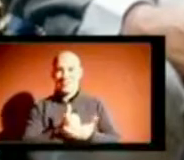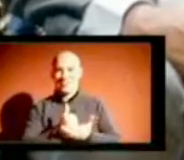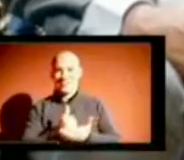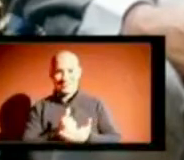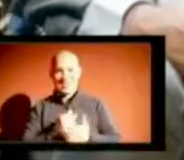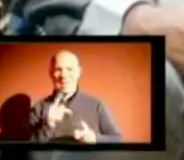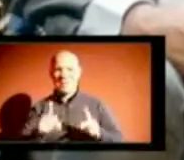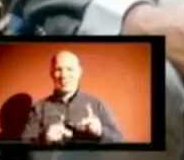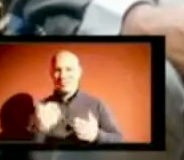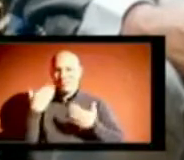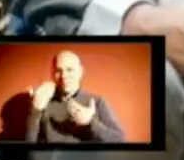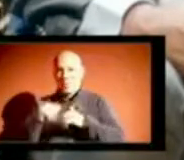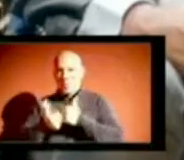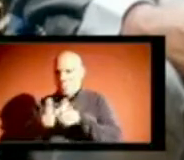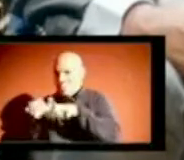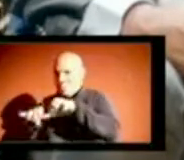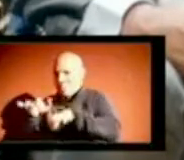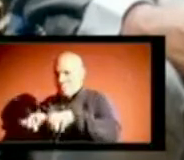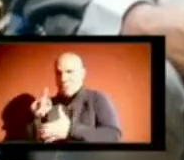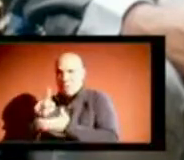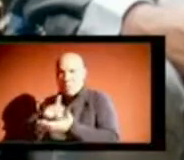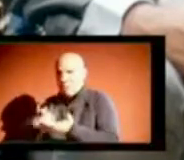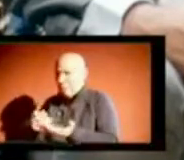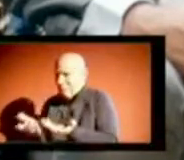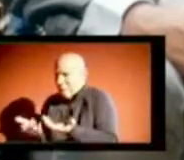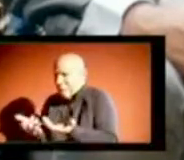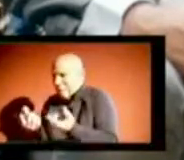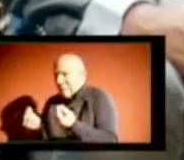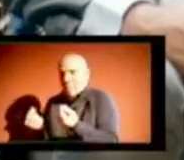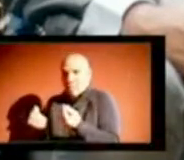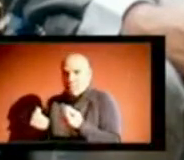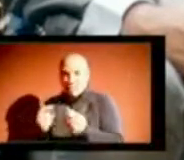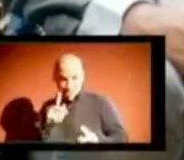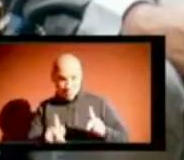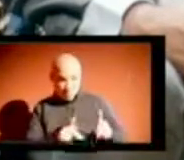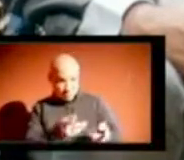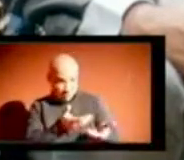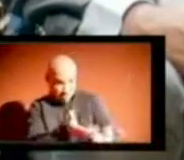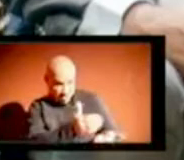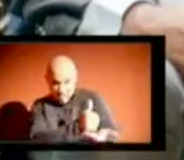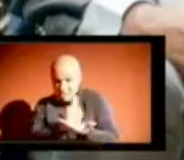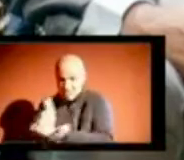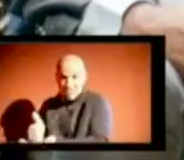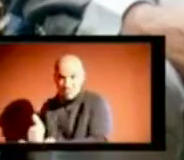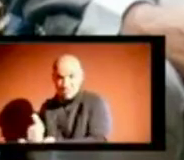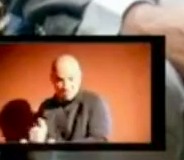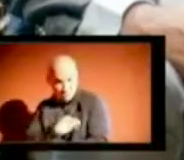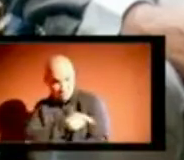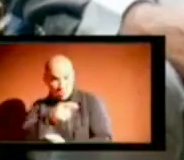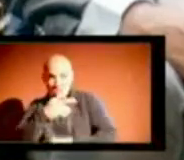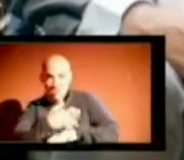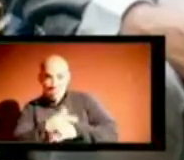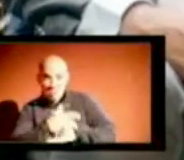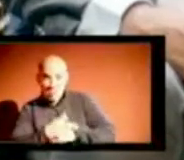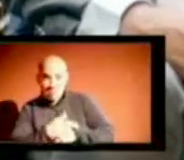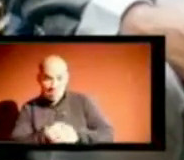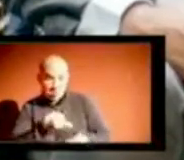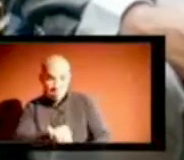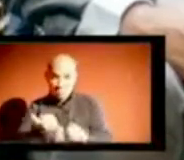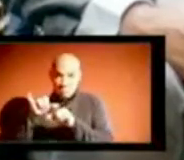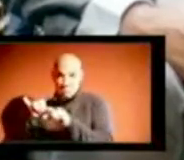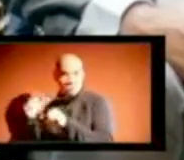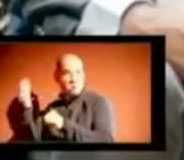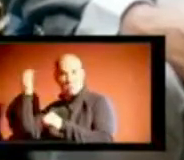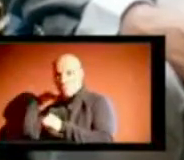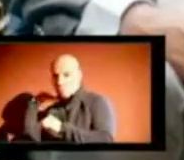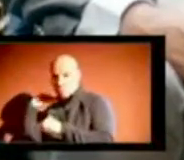planillas para las personas que no tengan ¿verdad? La capacidad de hacerlo online, y si esa cantidad de personas que van a estar disponibles es la misma que han tenido siempre o